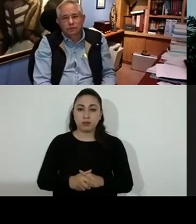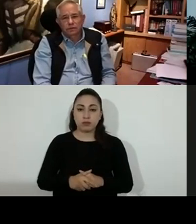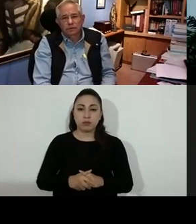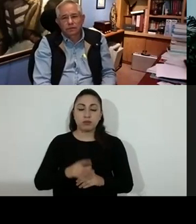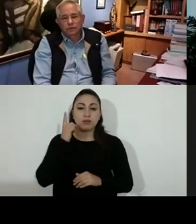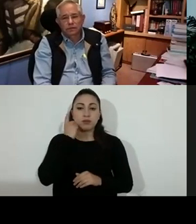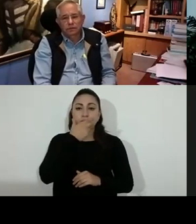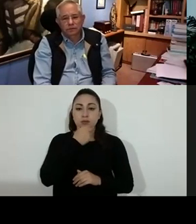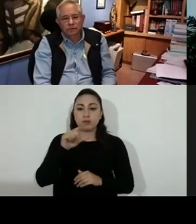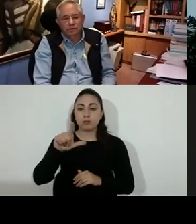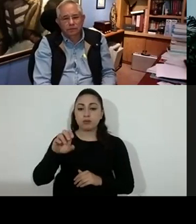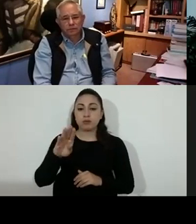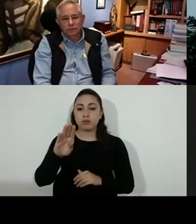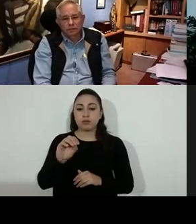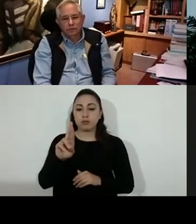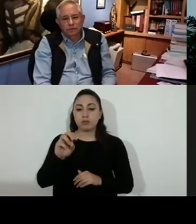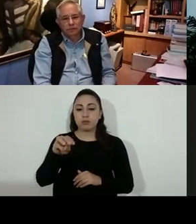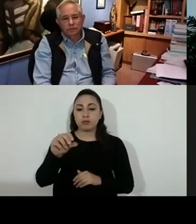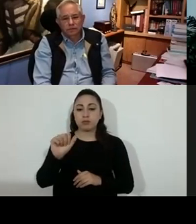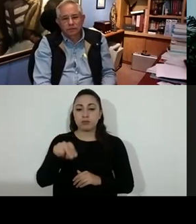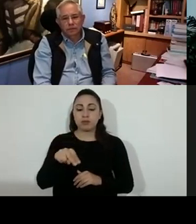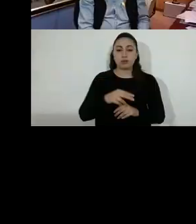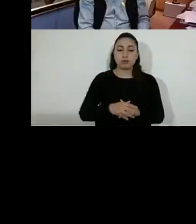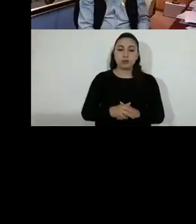Diputado Víctor Hugo Lobo Román.